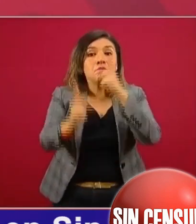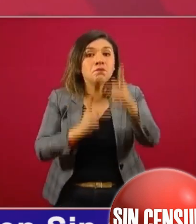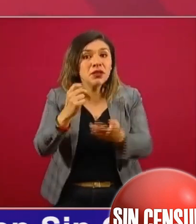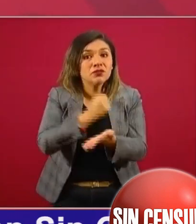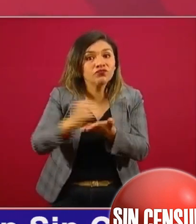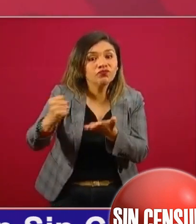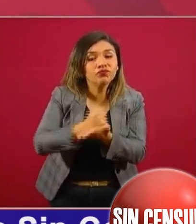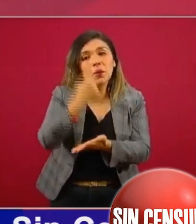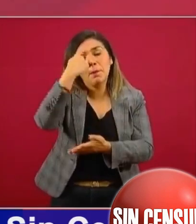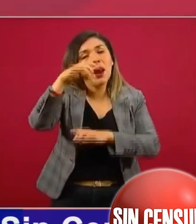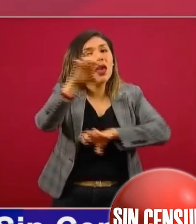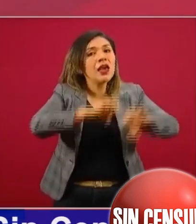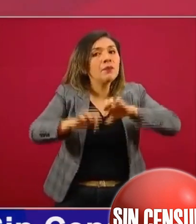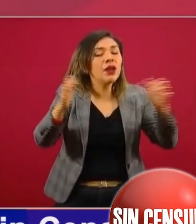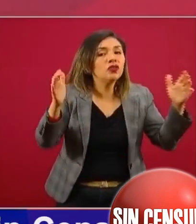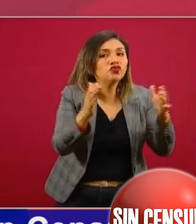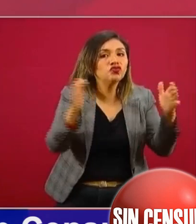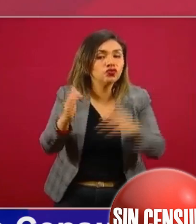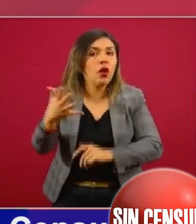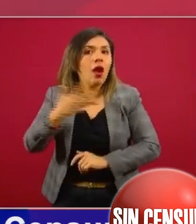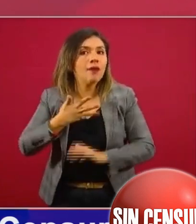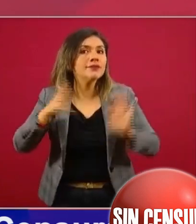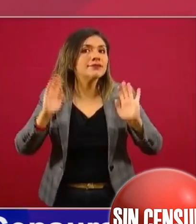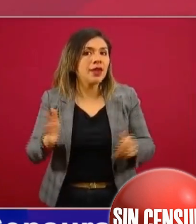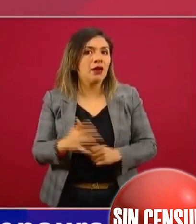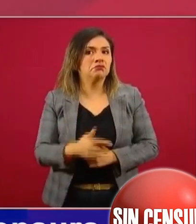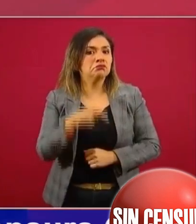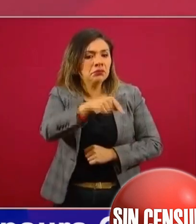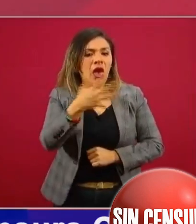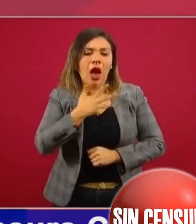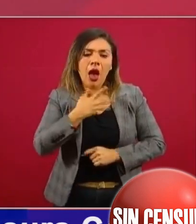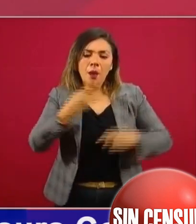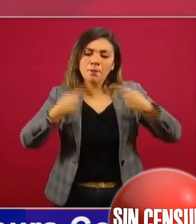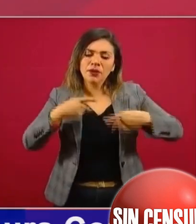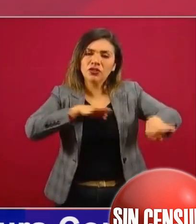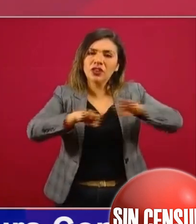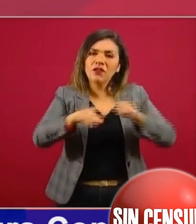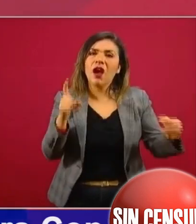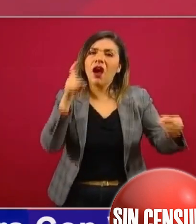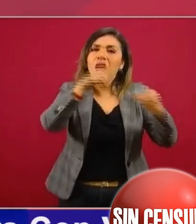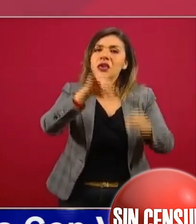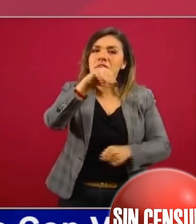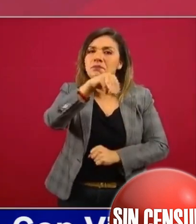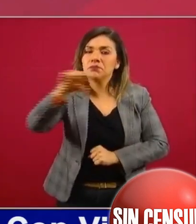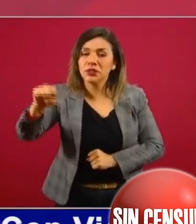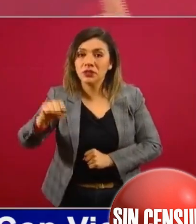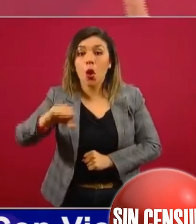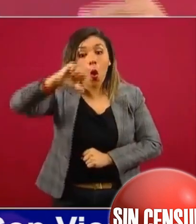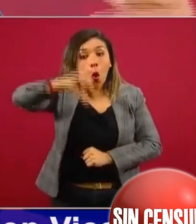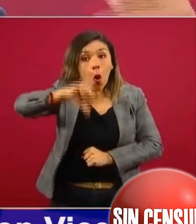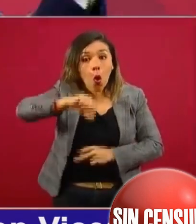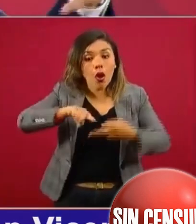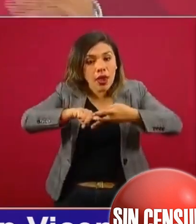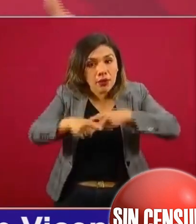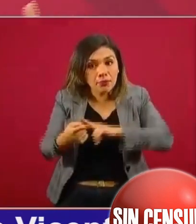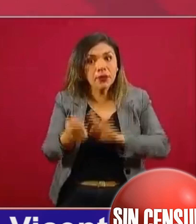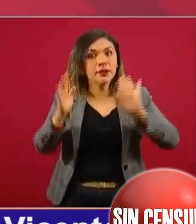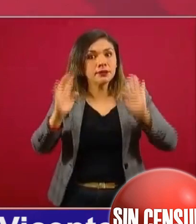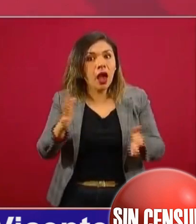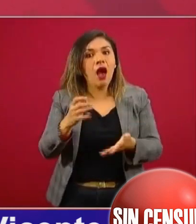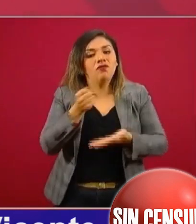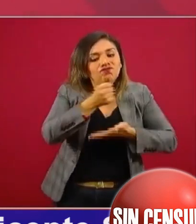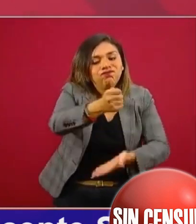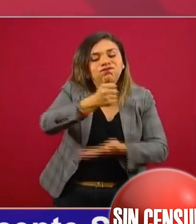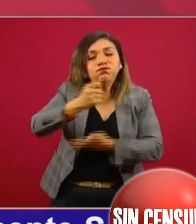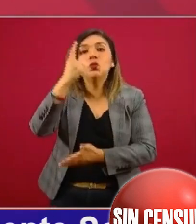a pequeños empresarios que tienen trabajadores en el Seguro Social. Y hoy comienza la entrega de